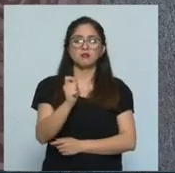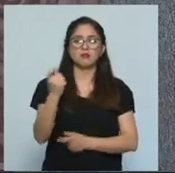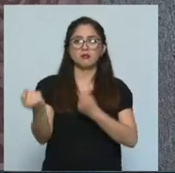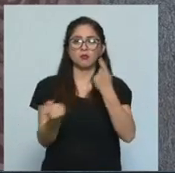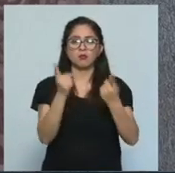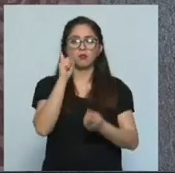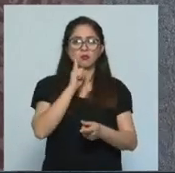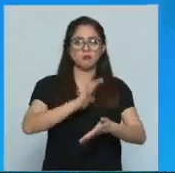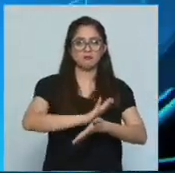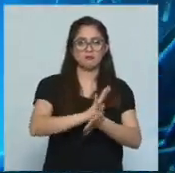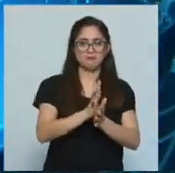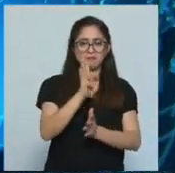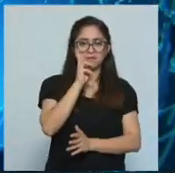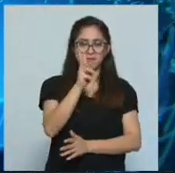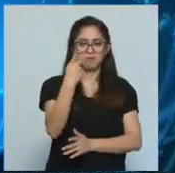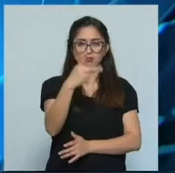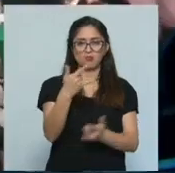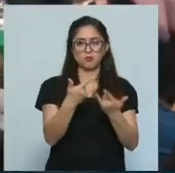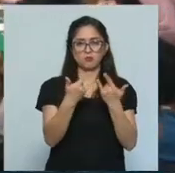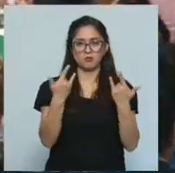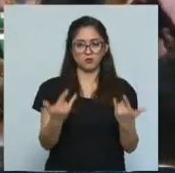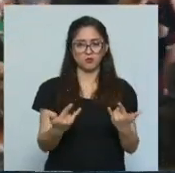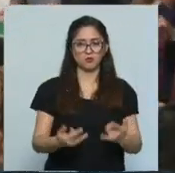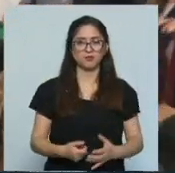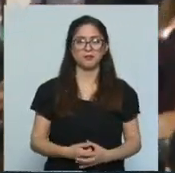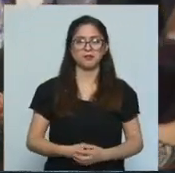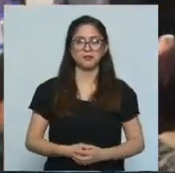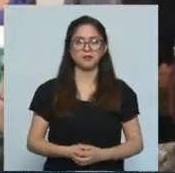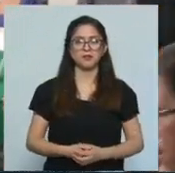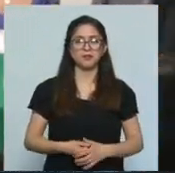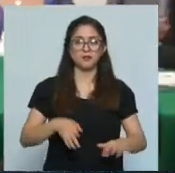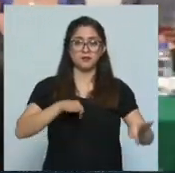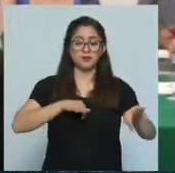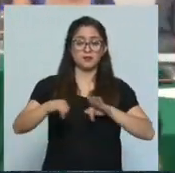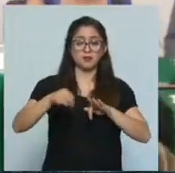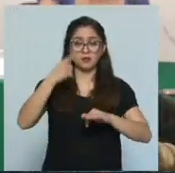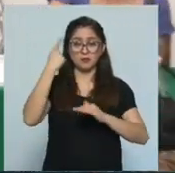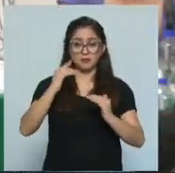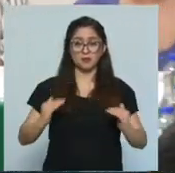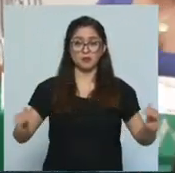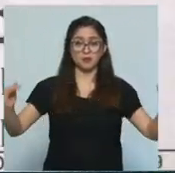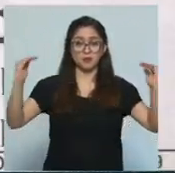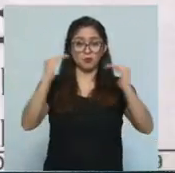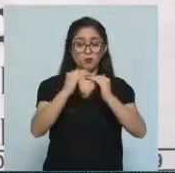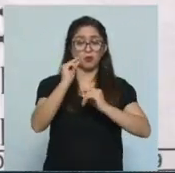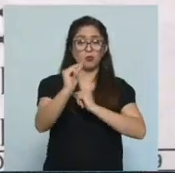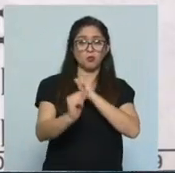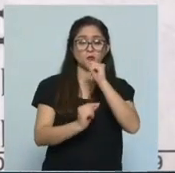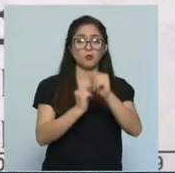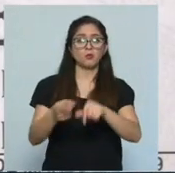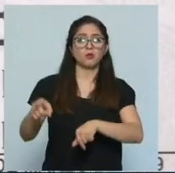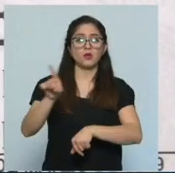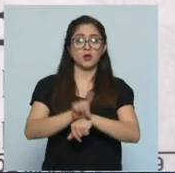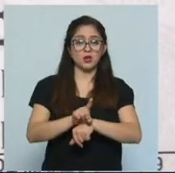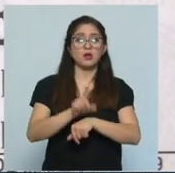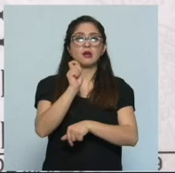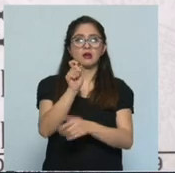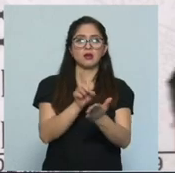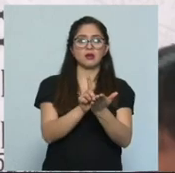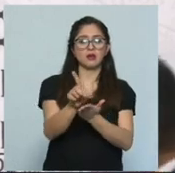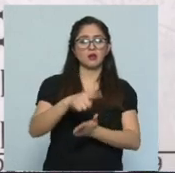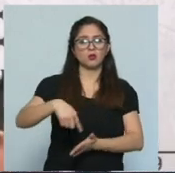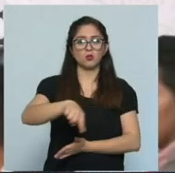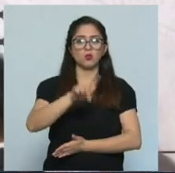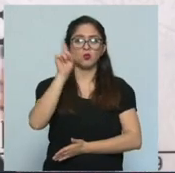discriminación. Vea esta historia. El trabajo por la equidad de género es un tema de todos los días y los derechos de las mujeres incluye a la